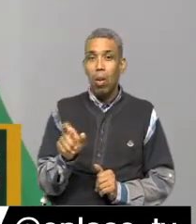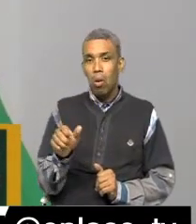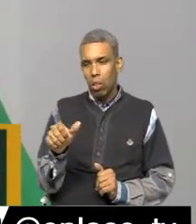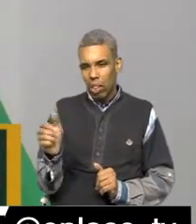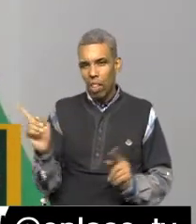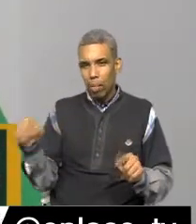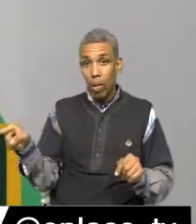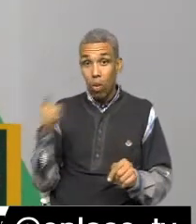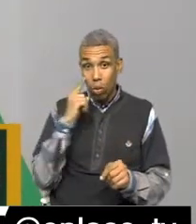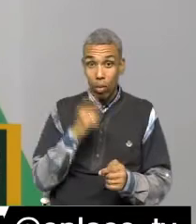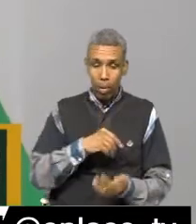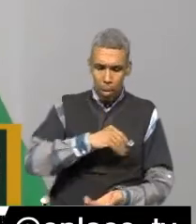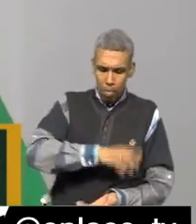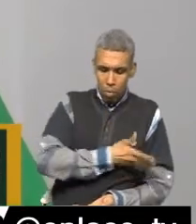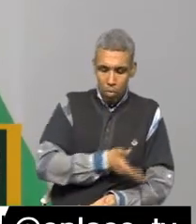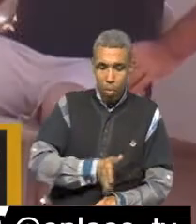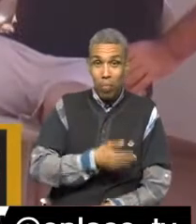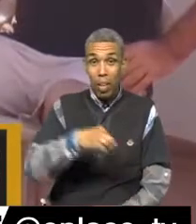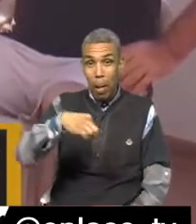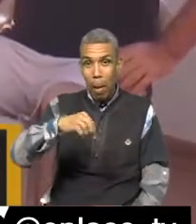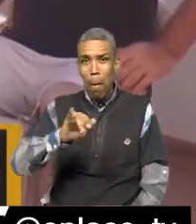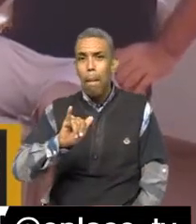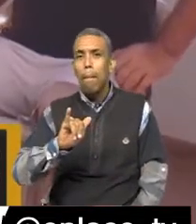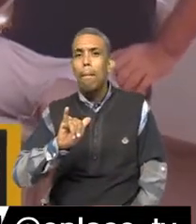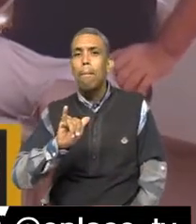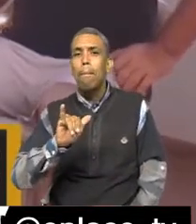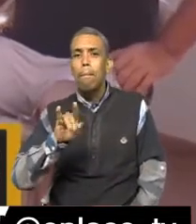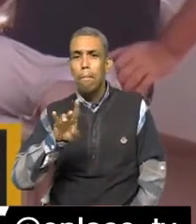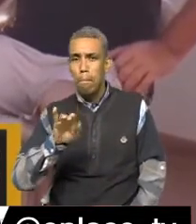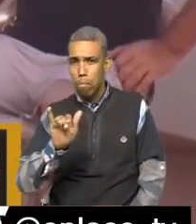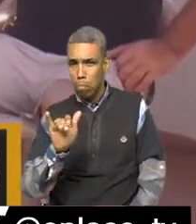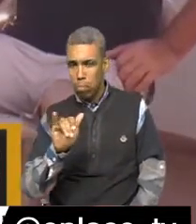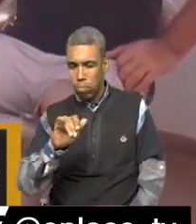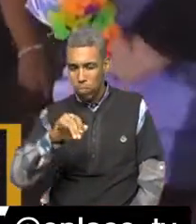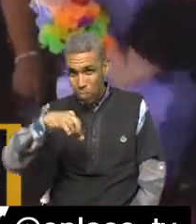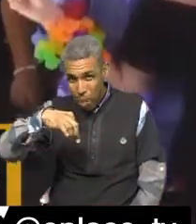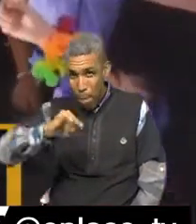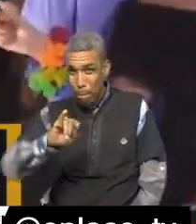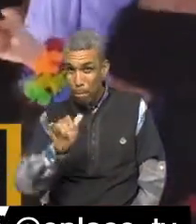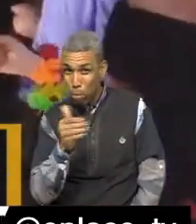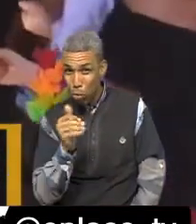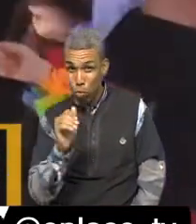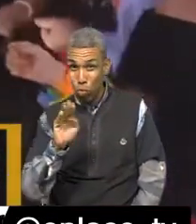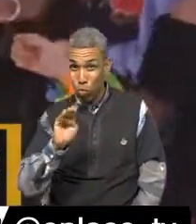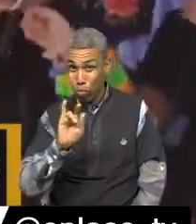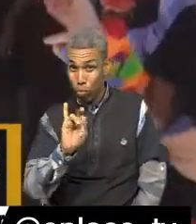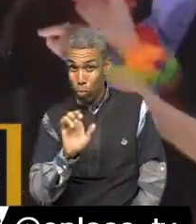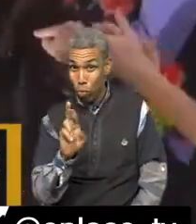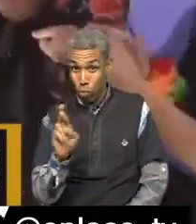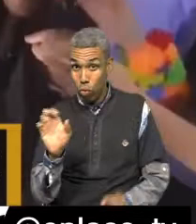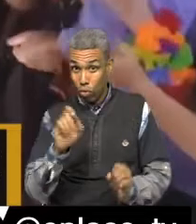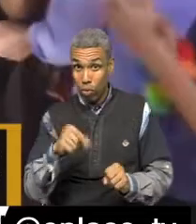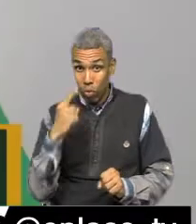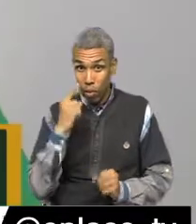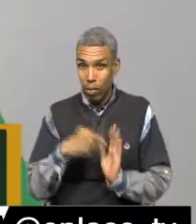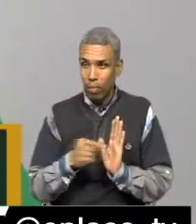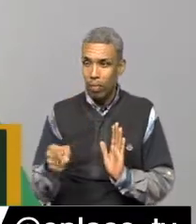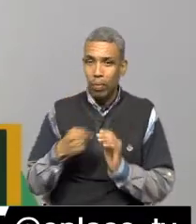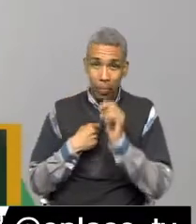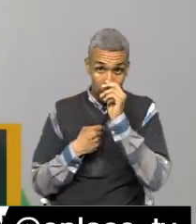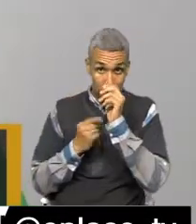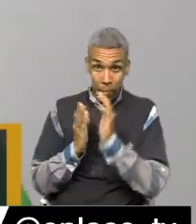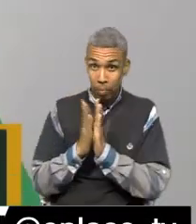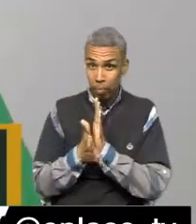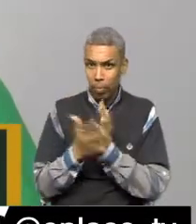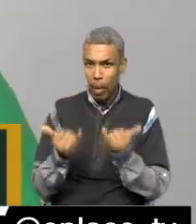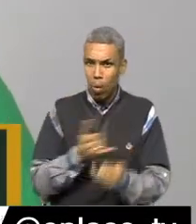éxito el año pasado, y El Parrandero. Precisamente con Tordesilla, el compositor local grabó con éxito la canción El Parrandero. Le traje una canción ahorita